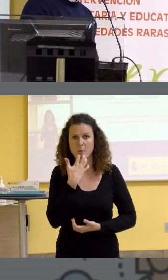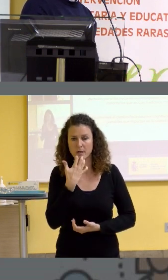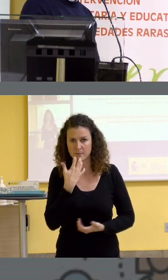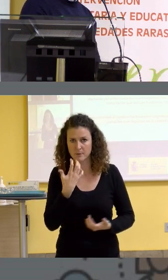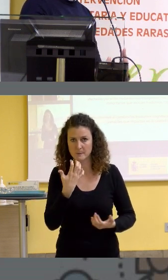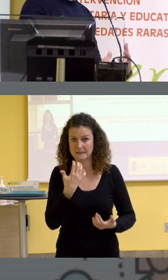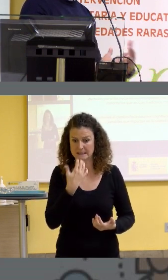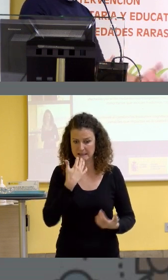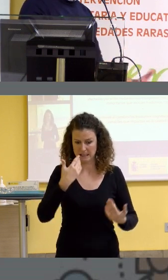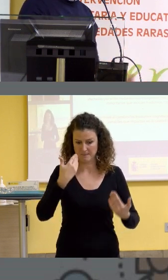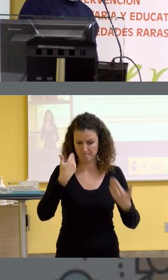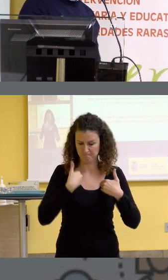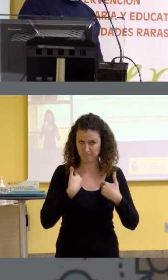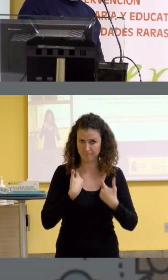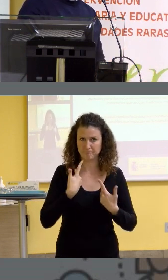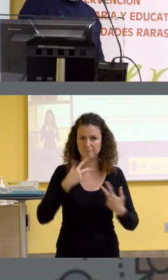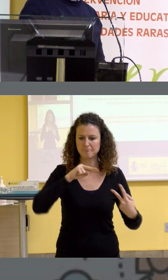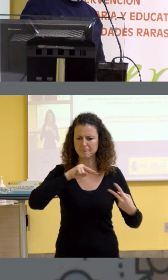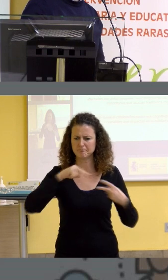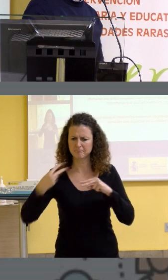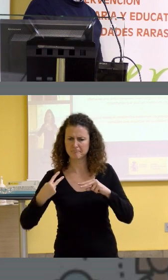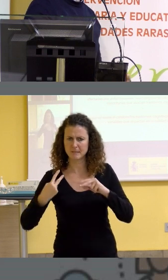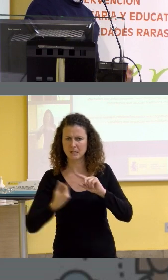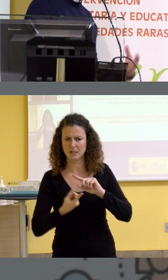una mutación genética